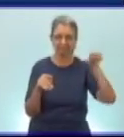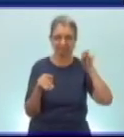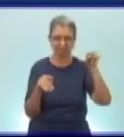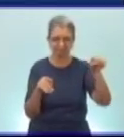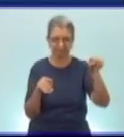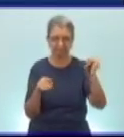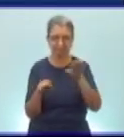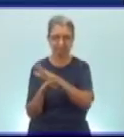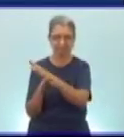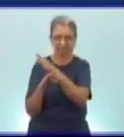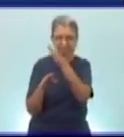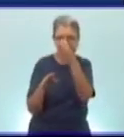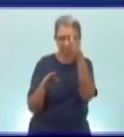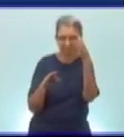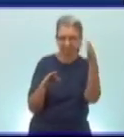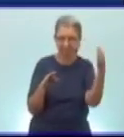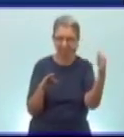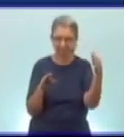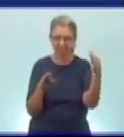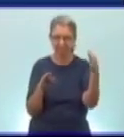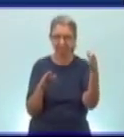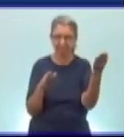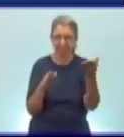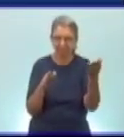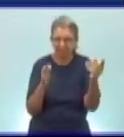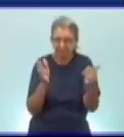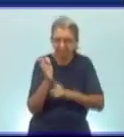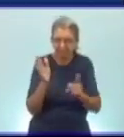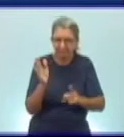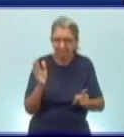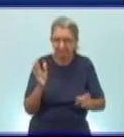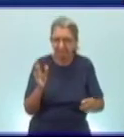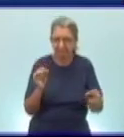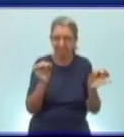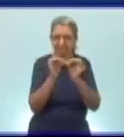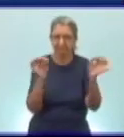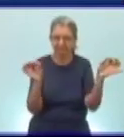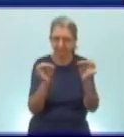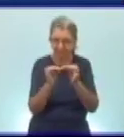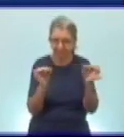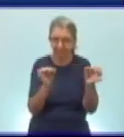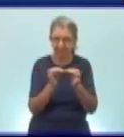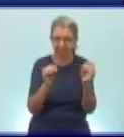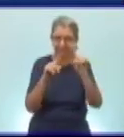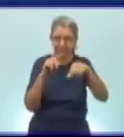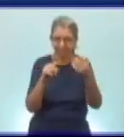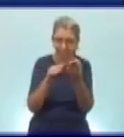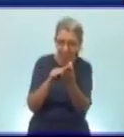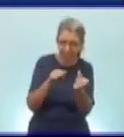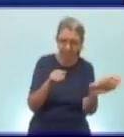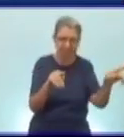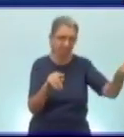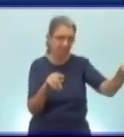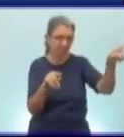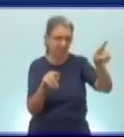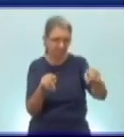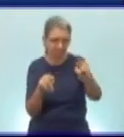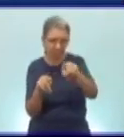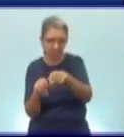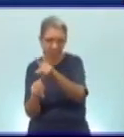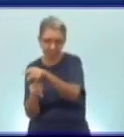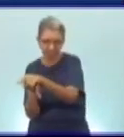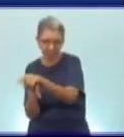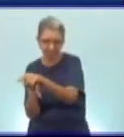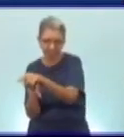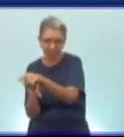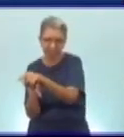posición de equilibrio, toda esa energía cinética se va transformando en energía potencial elástica y otra vez cuando se realiza una oscilación completa, así cuando otra